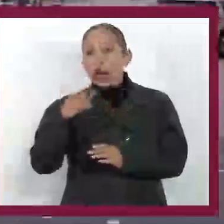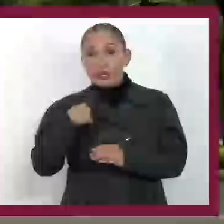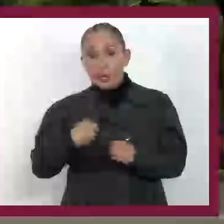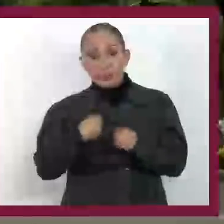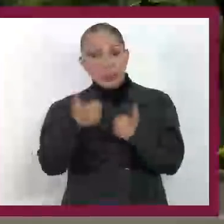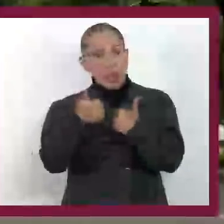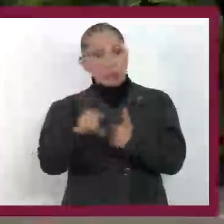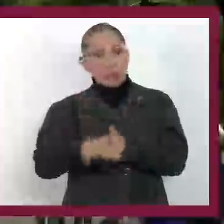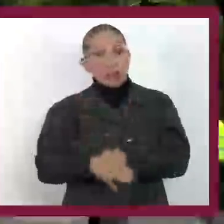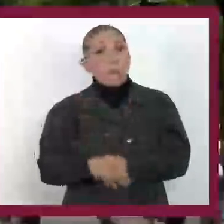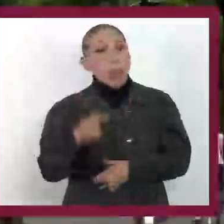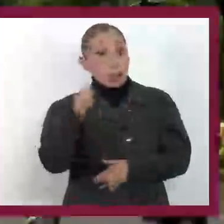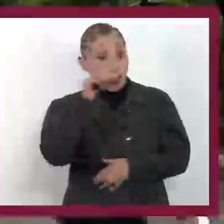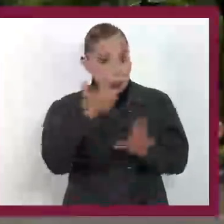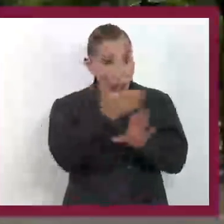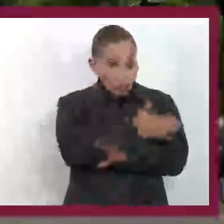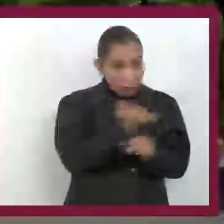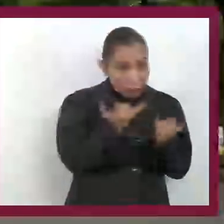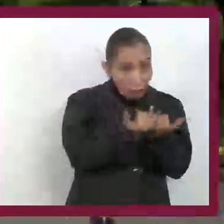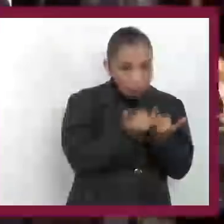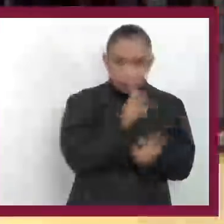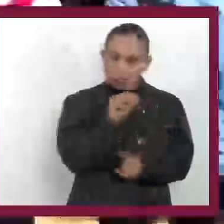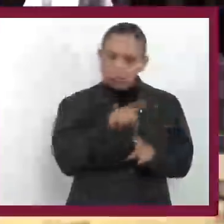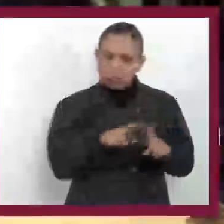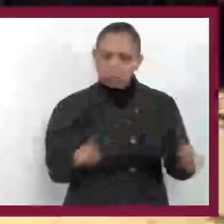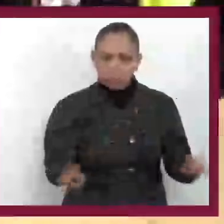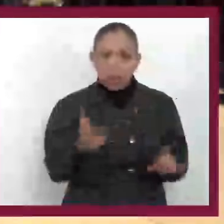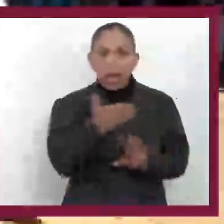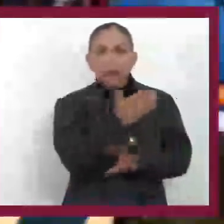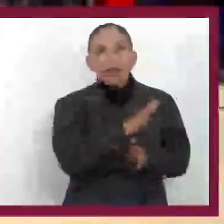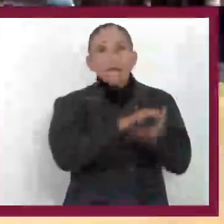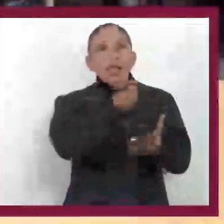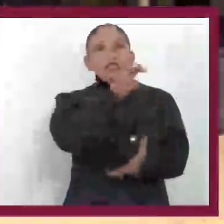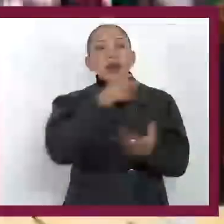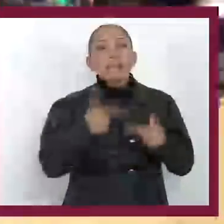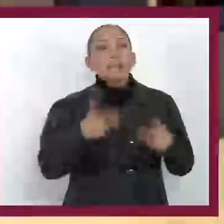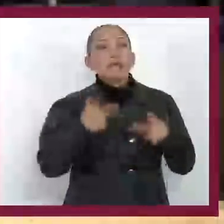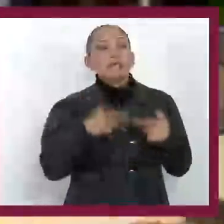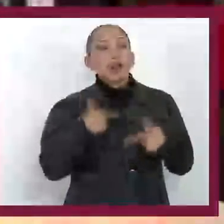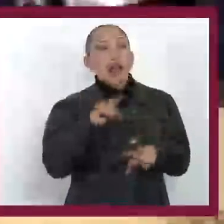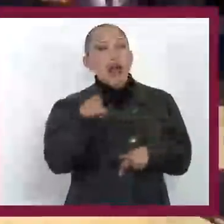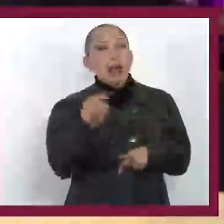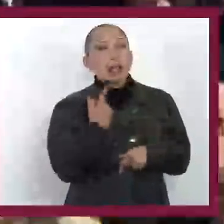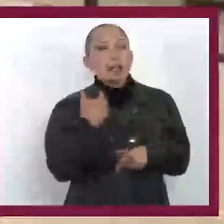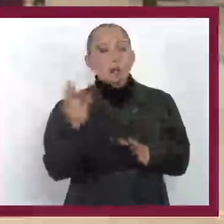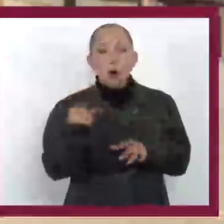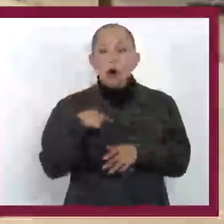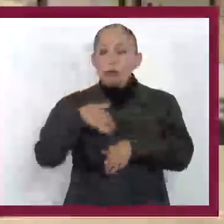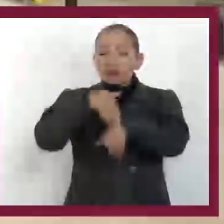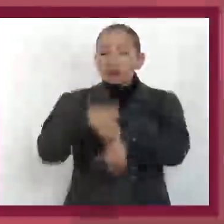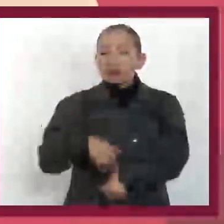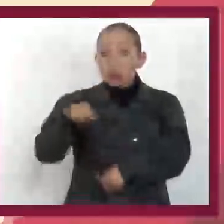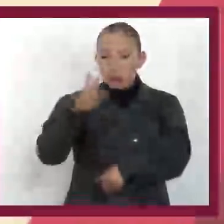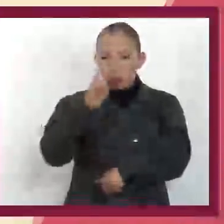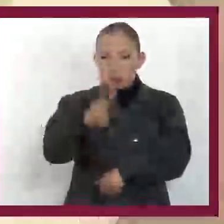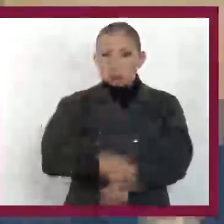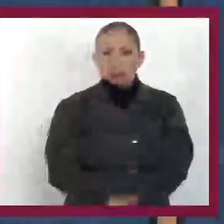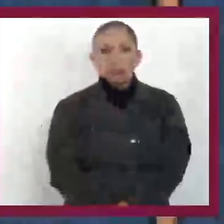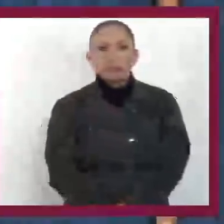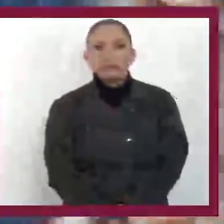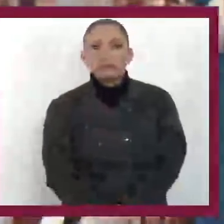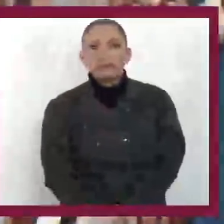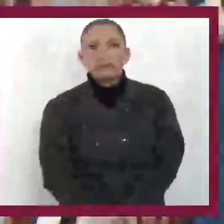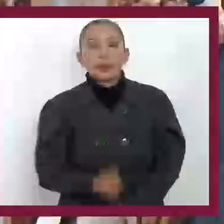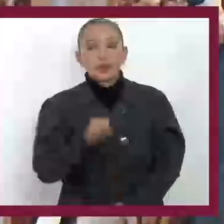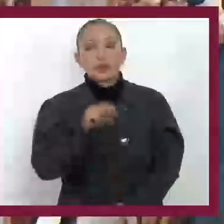vida. Pero no siempre ha sido así. Antes, la mayoría de las personas eran súbditos. Veamos.